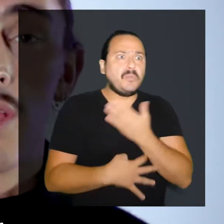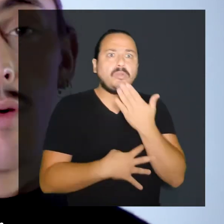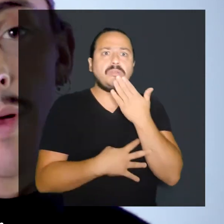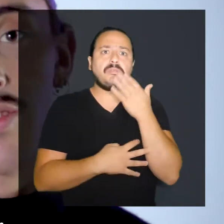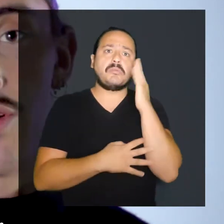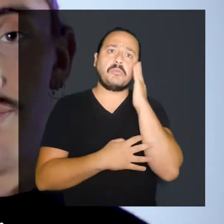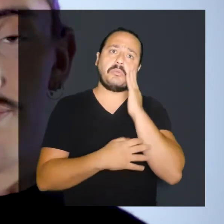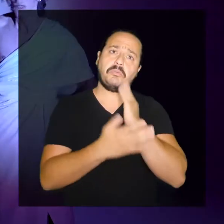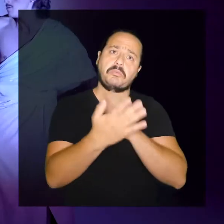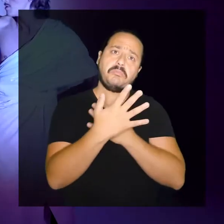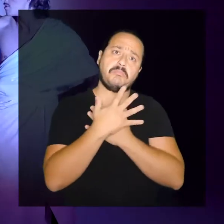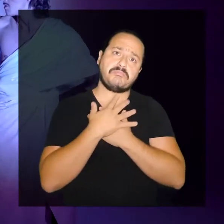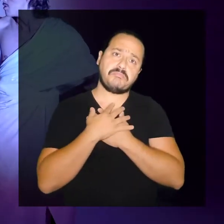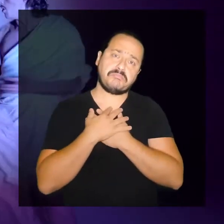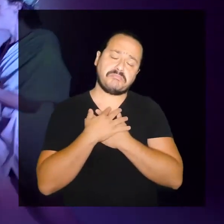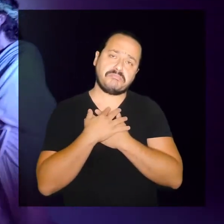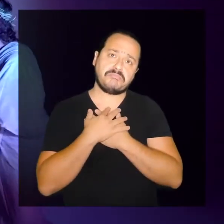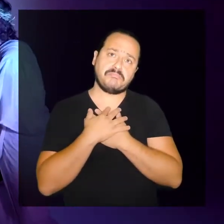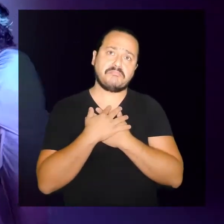temor y compasión.